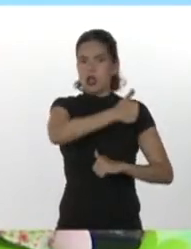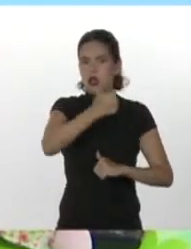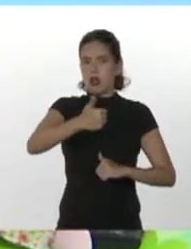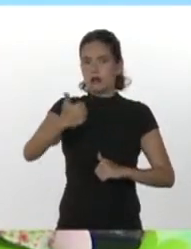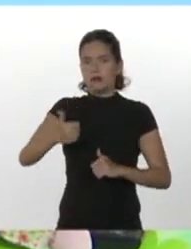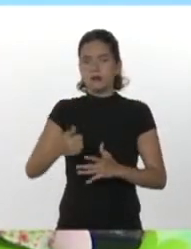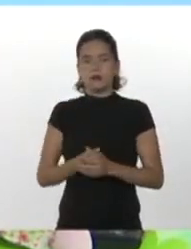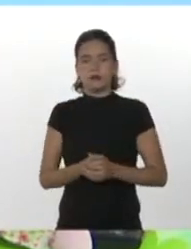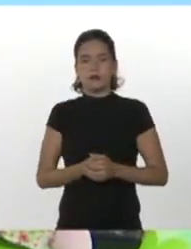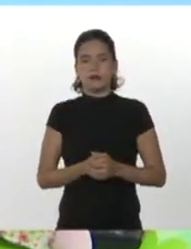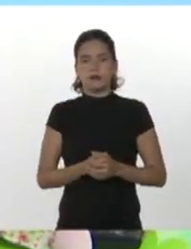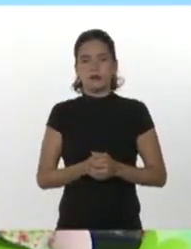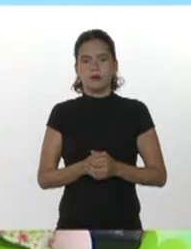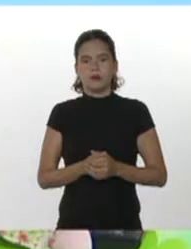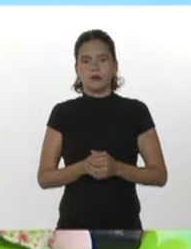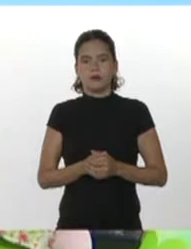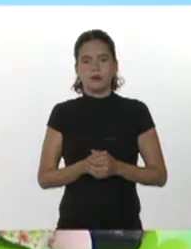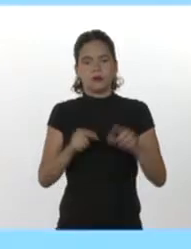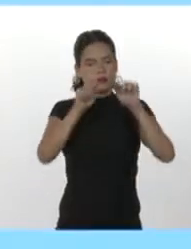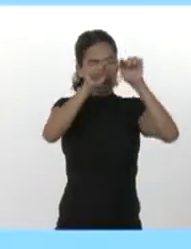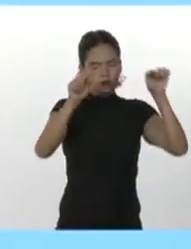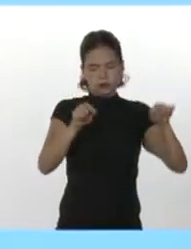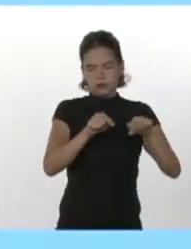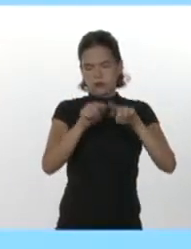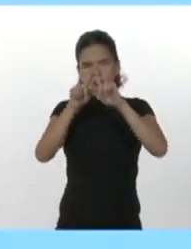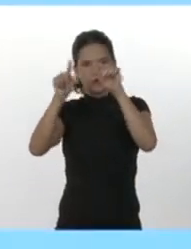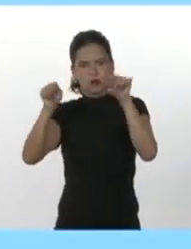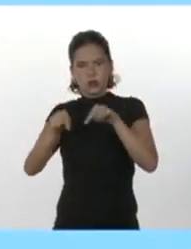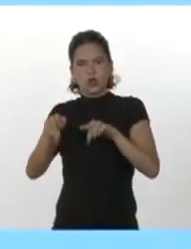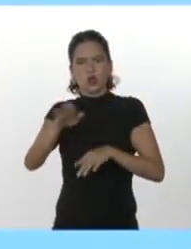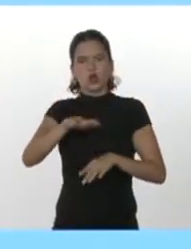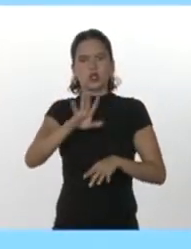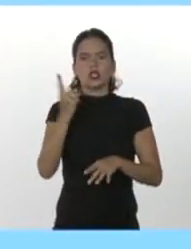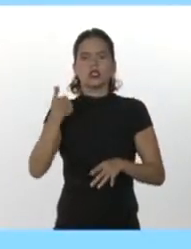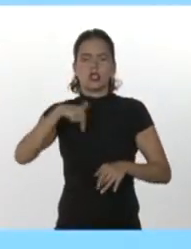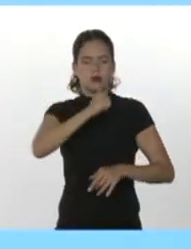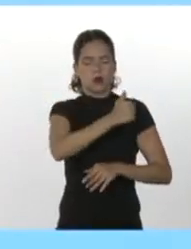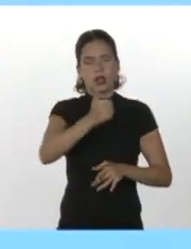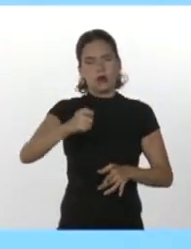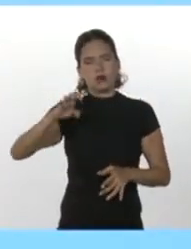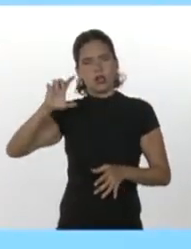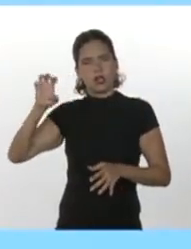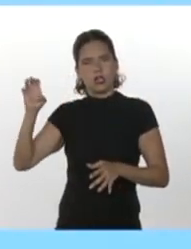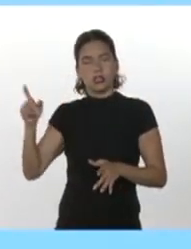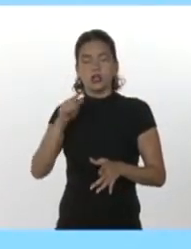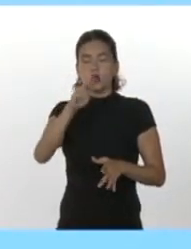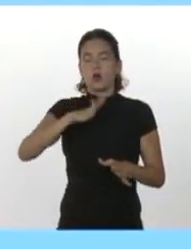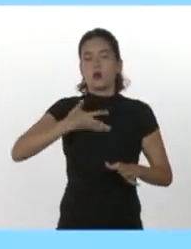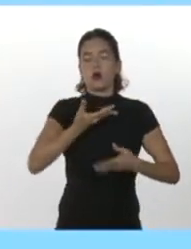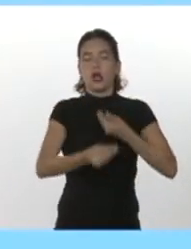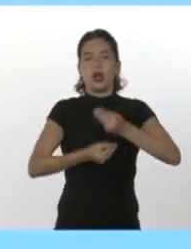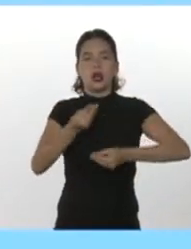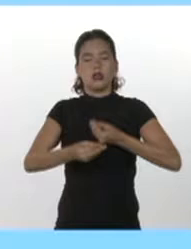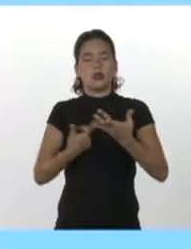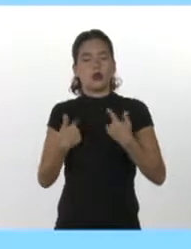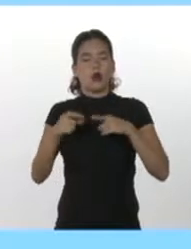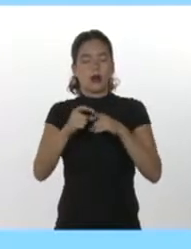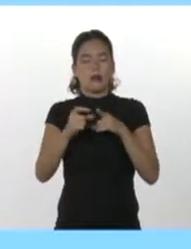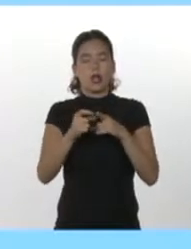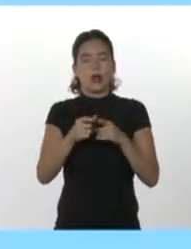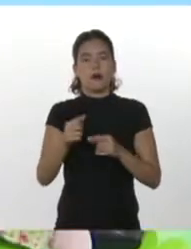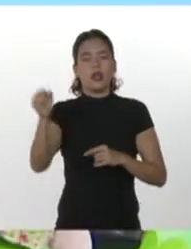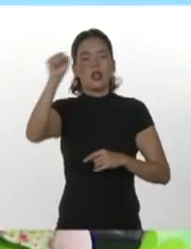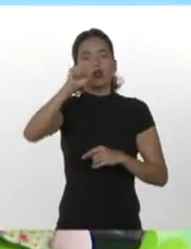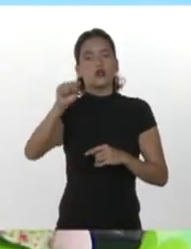una de los recuadros donde tenemos cada una de las letras. Esto puede ser con la palabra